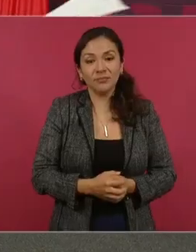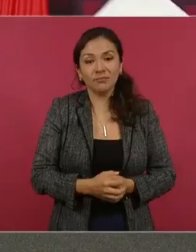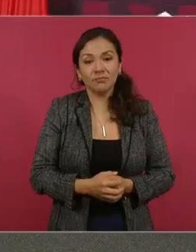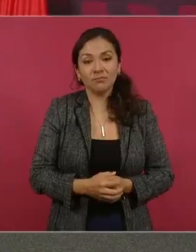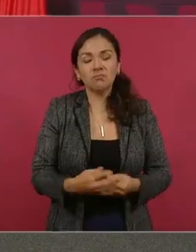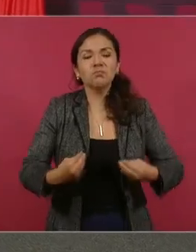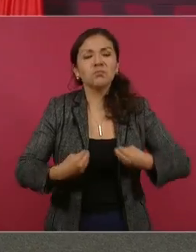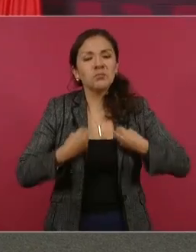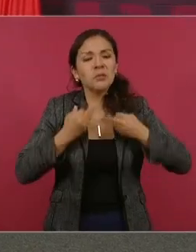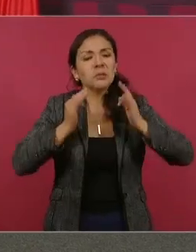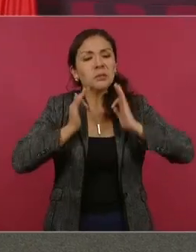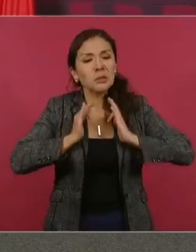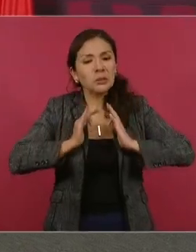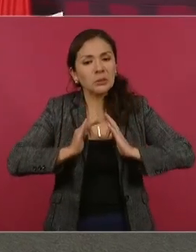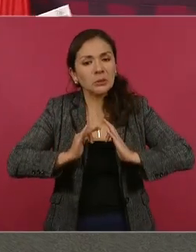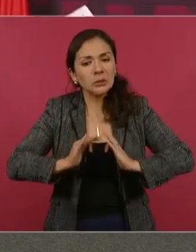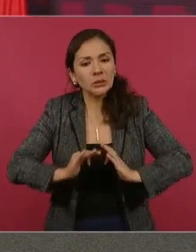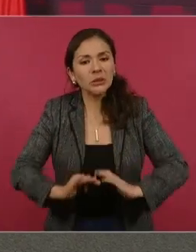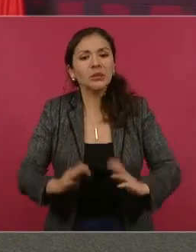Tranquilos,